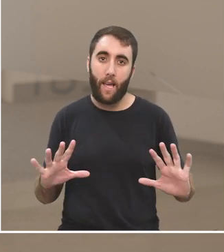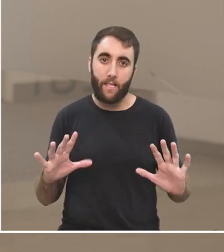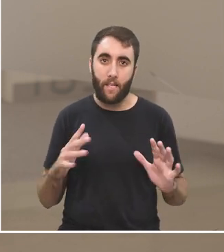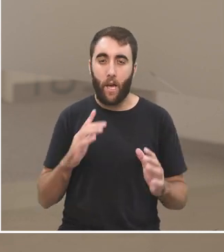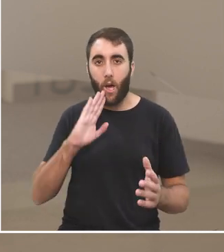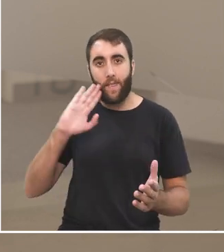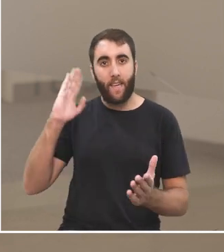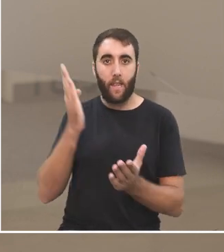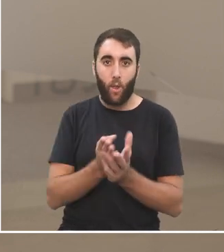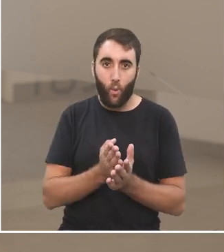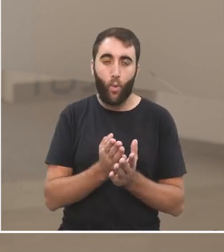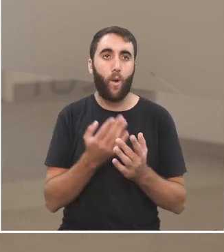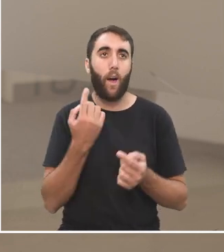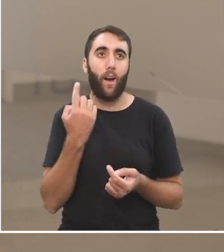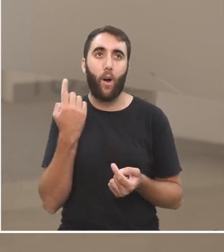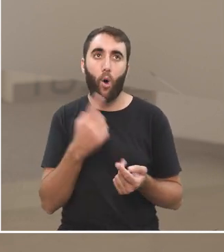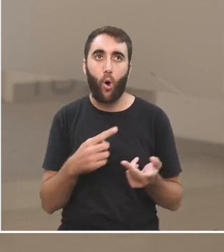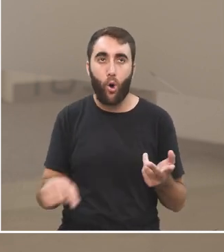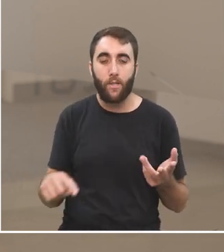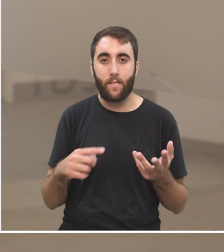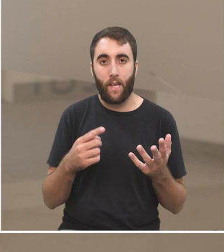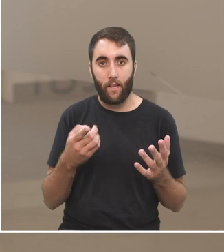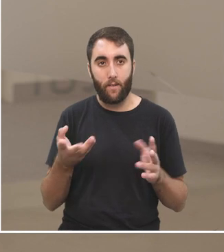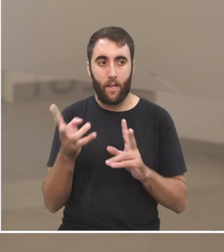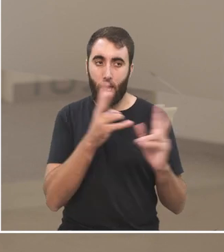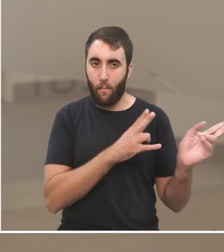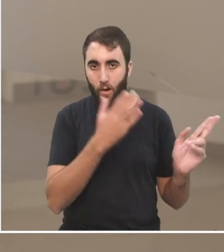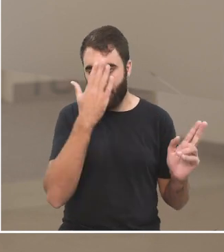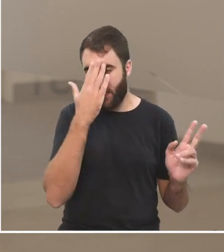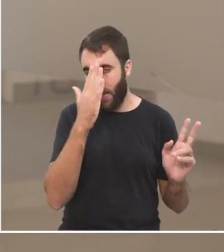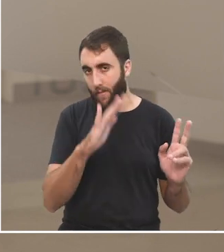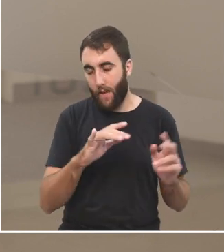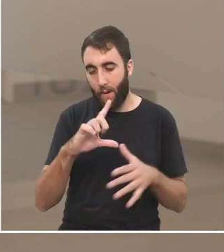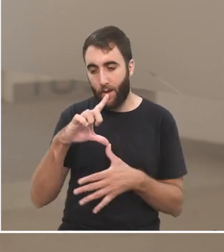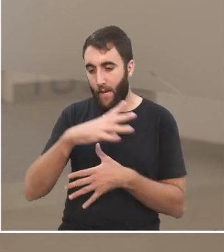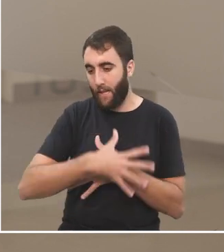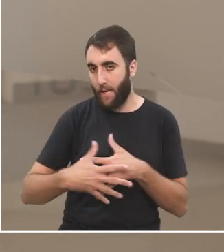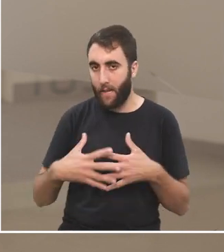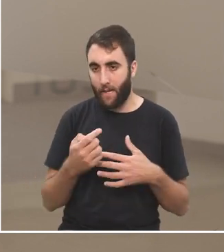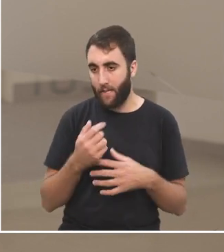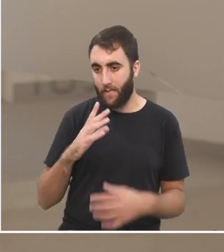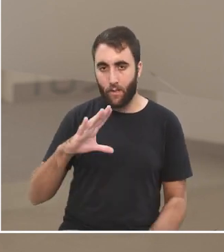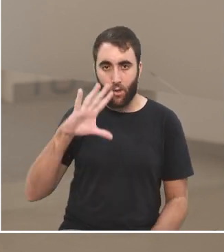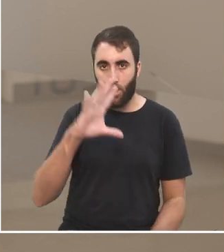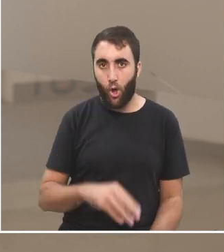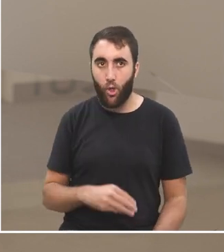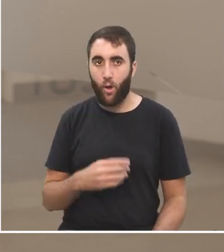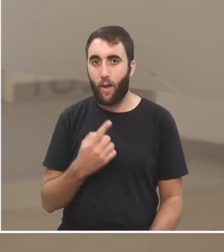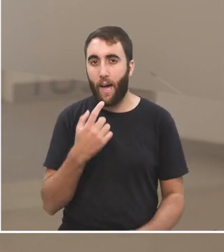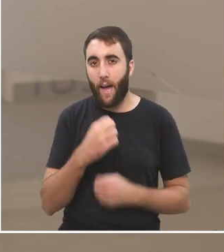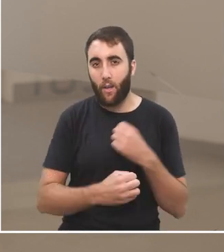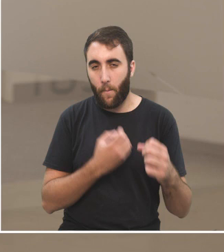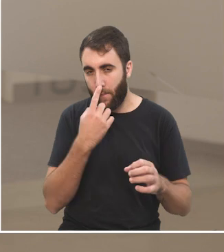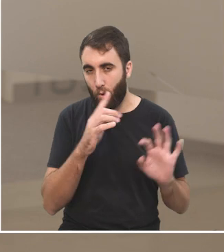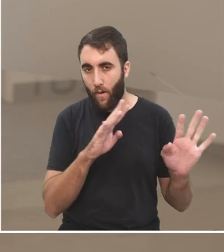los golpes de Estado, en fin, ese tipo de cosas que sucedieron prácticamente en América Latina hasta los años 70